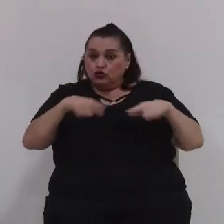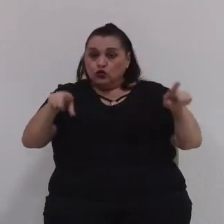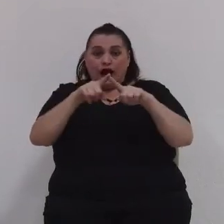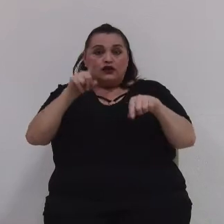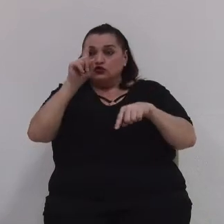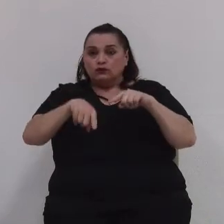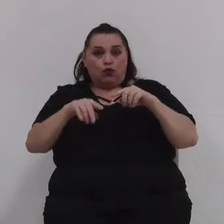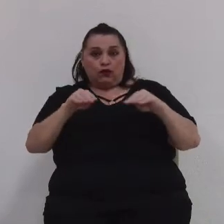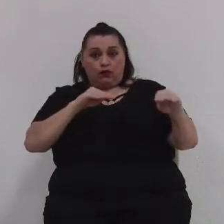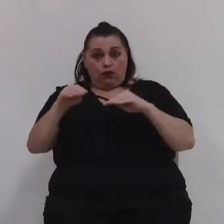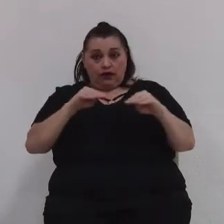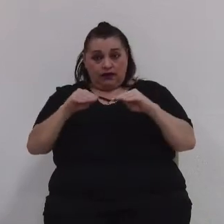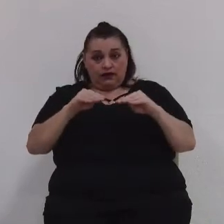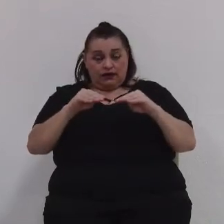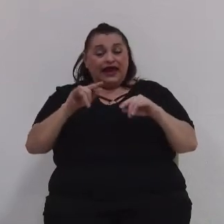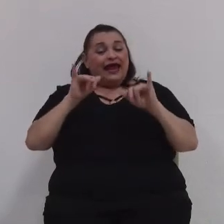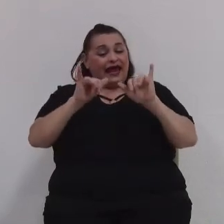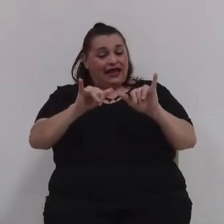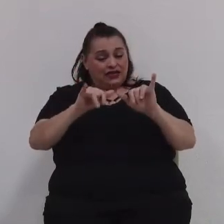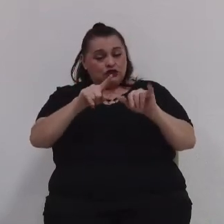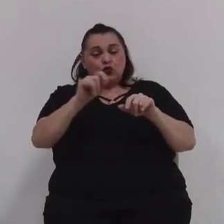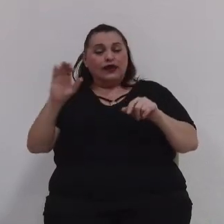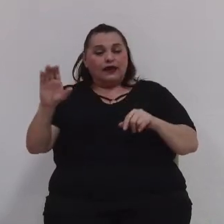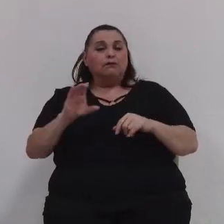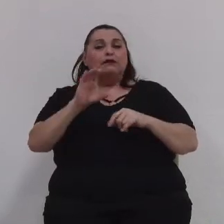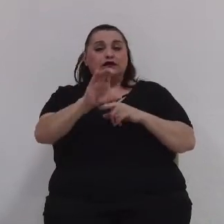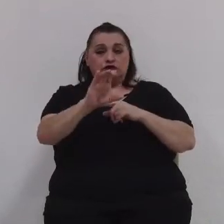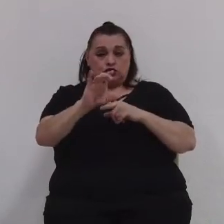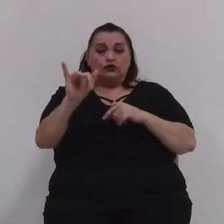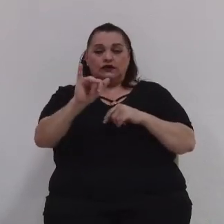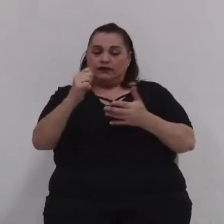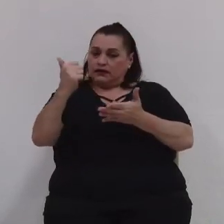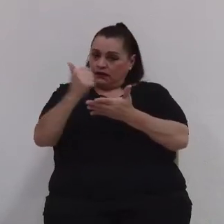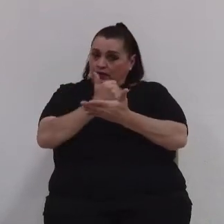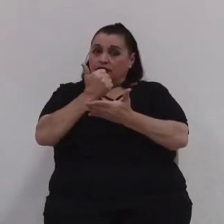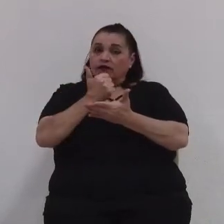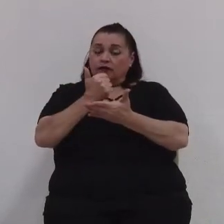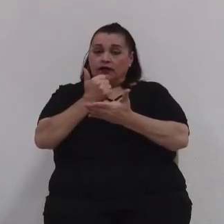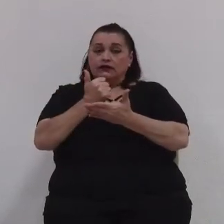mover. Eso creo que es una inversión. Lamentablemente